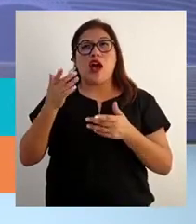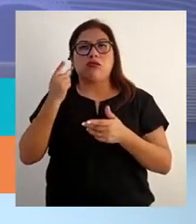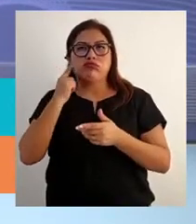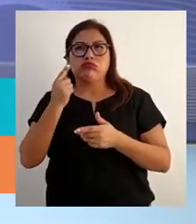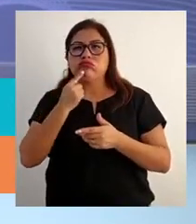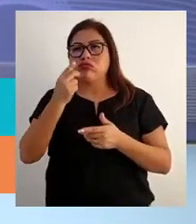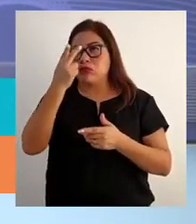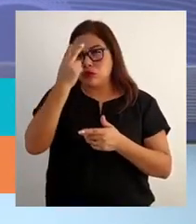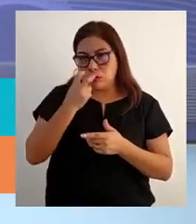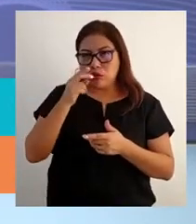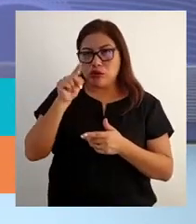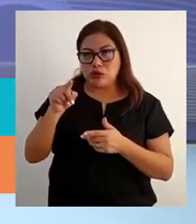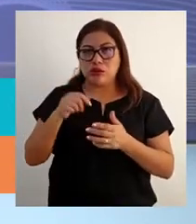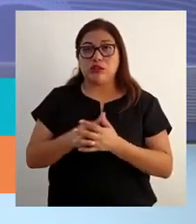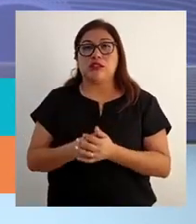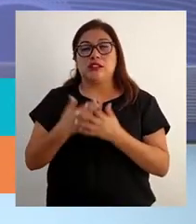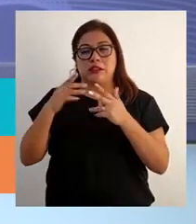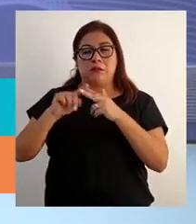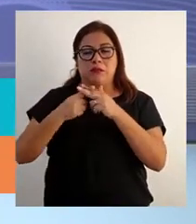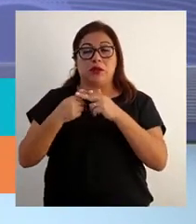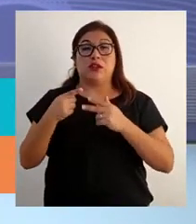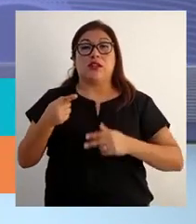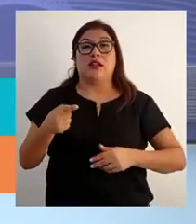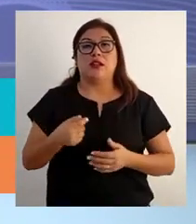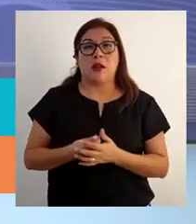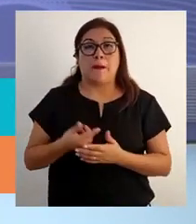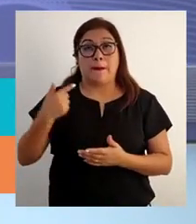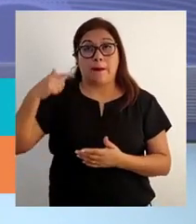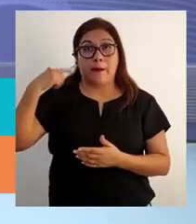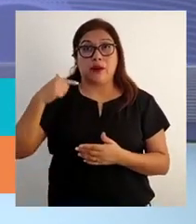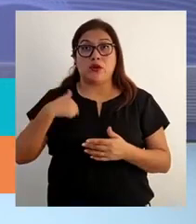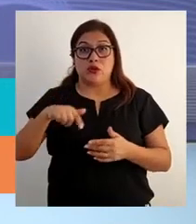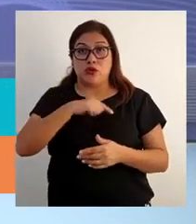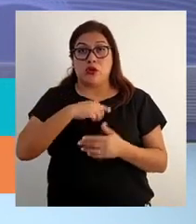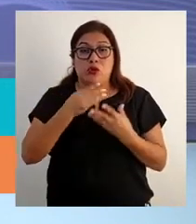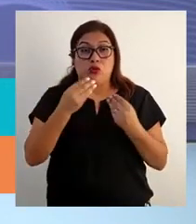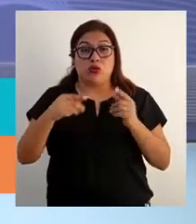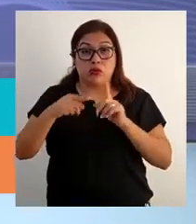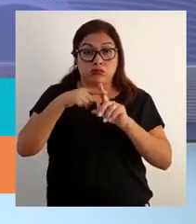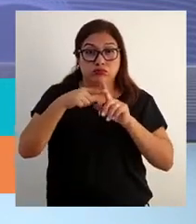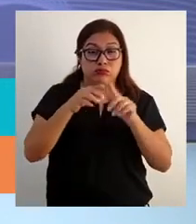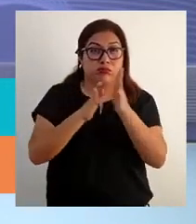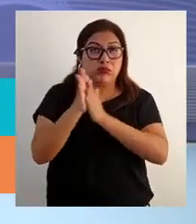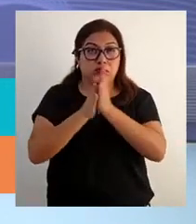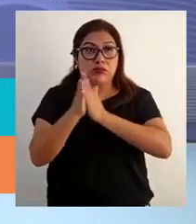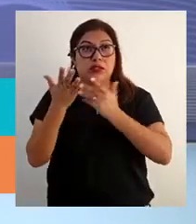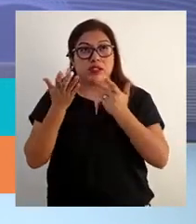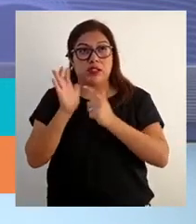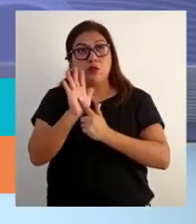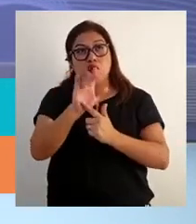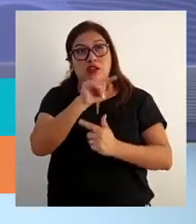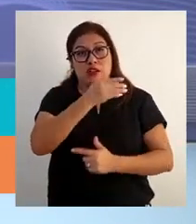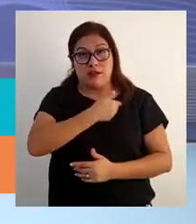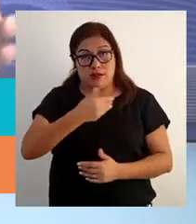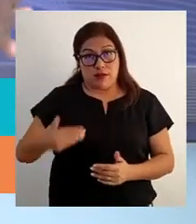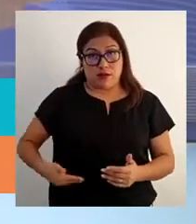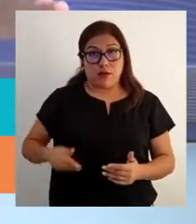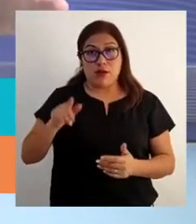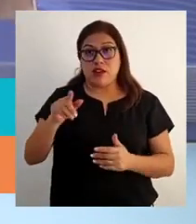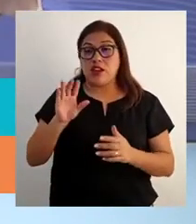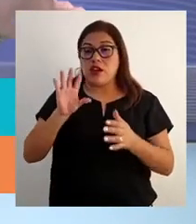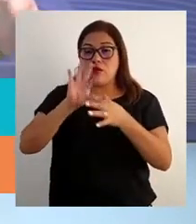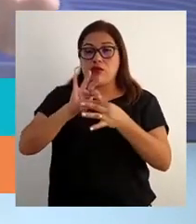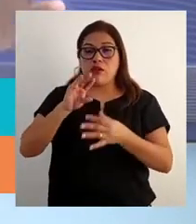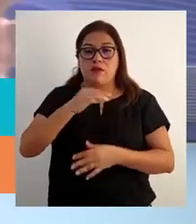mucho optimismo, ¿no? Con mucha esperanza de que podamos demostrar al Estado peruano, personificado por el Ministerio de Educación, de